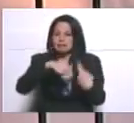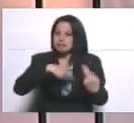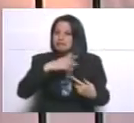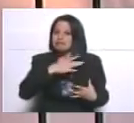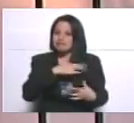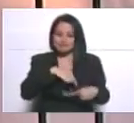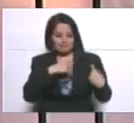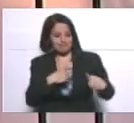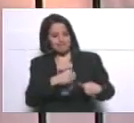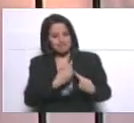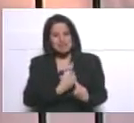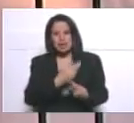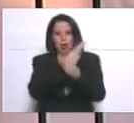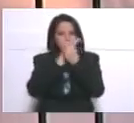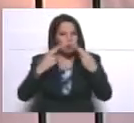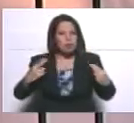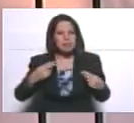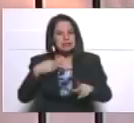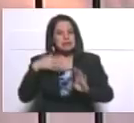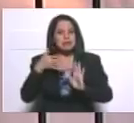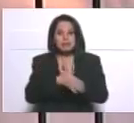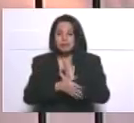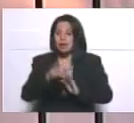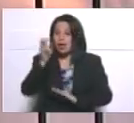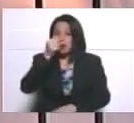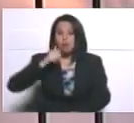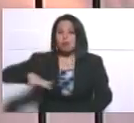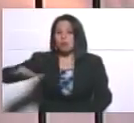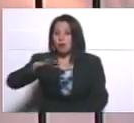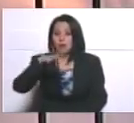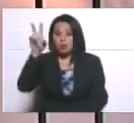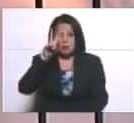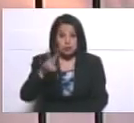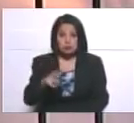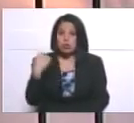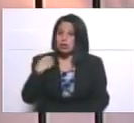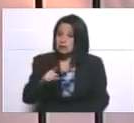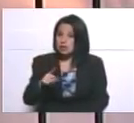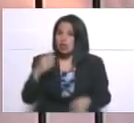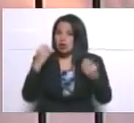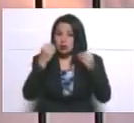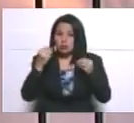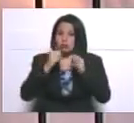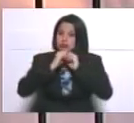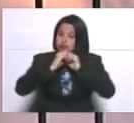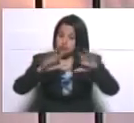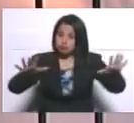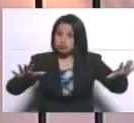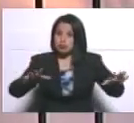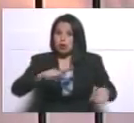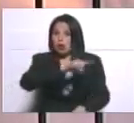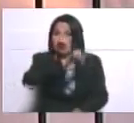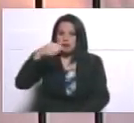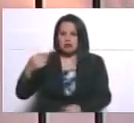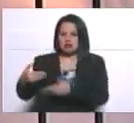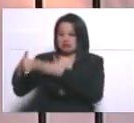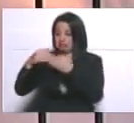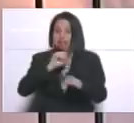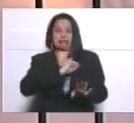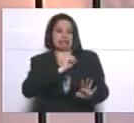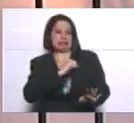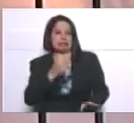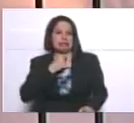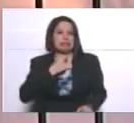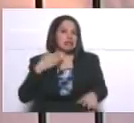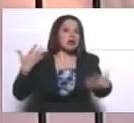del compromiso que eso significa para el pueblo de Venezuela, para los pueblos de nuestra América y más allá, ¿verdad? Que el imperio nos teme porque nosotros